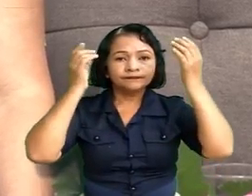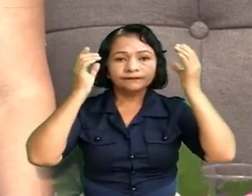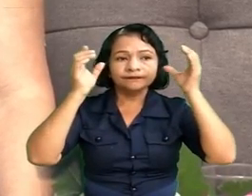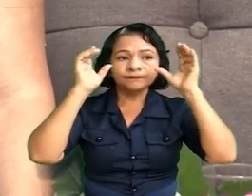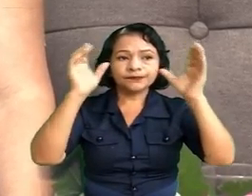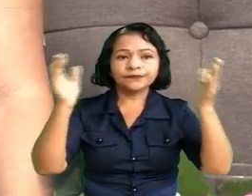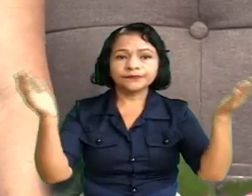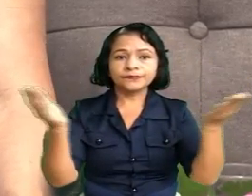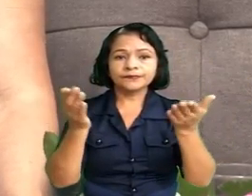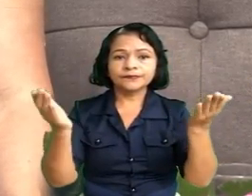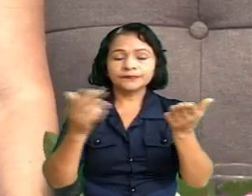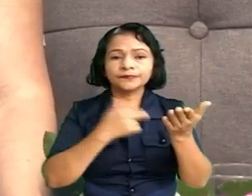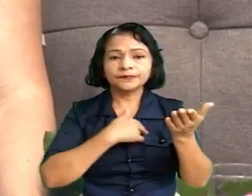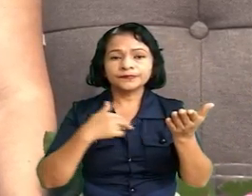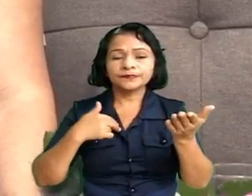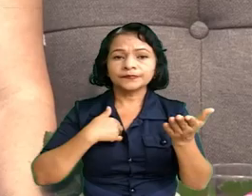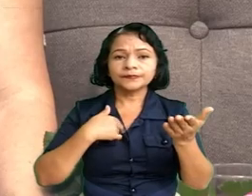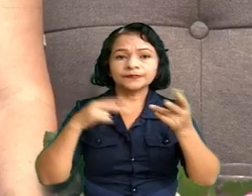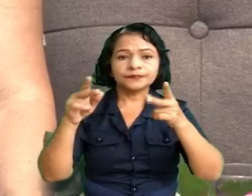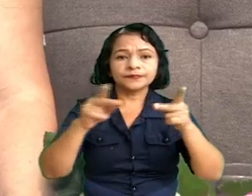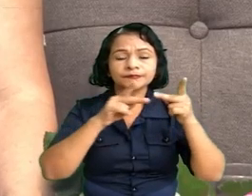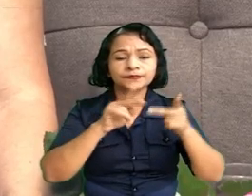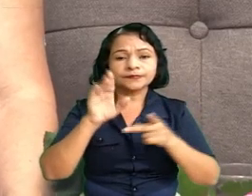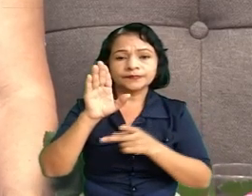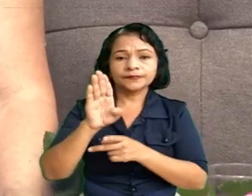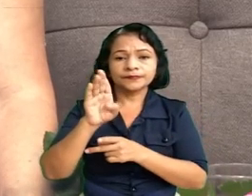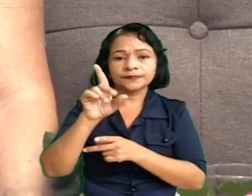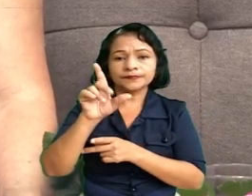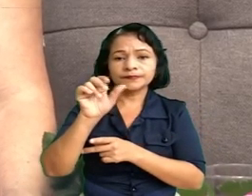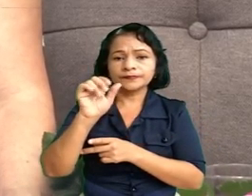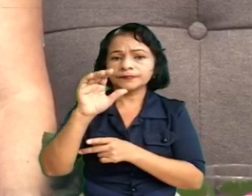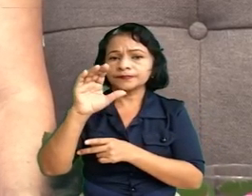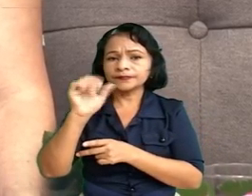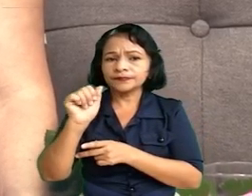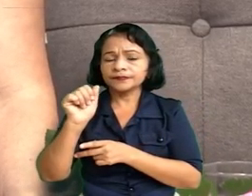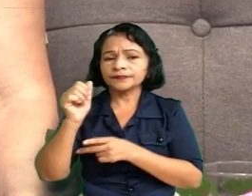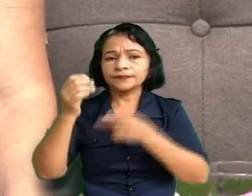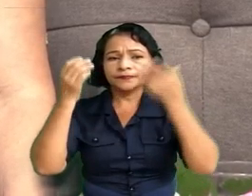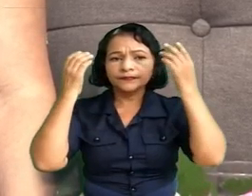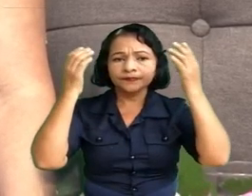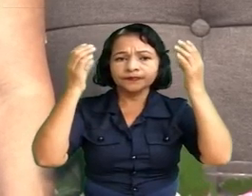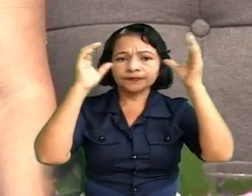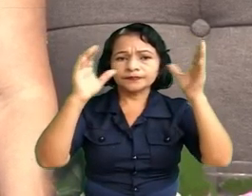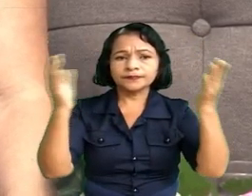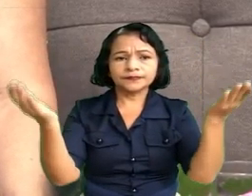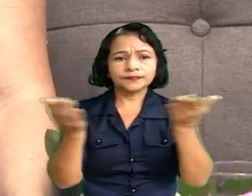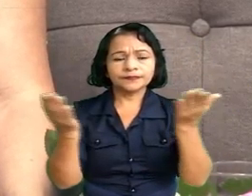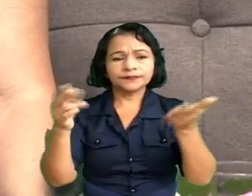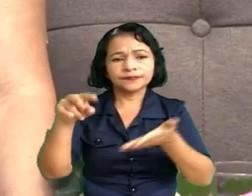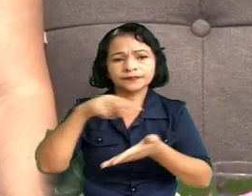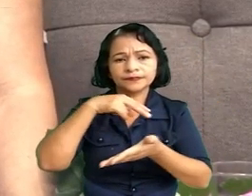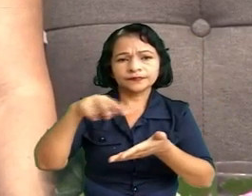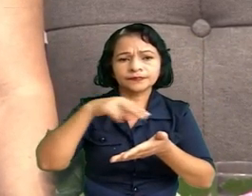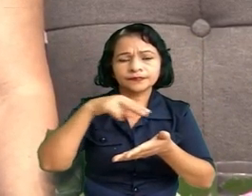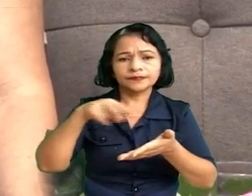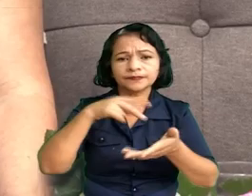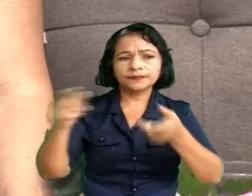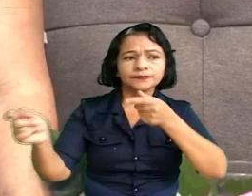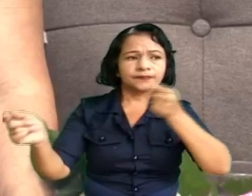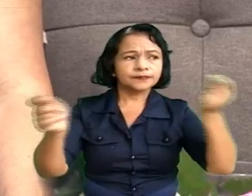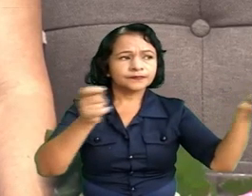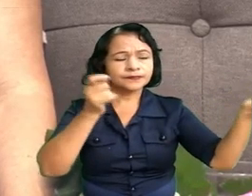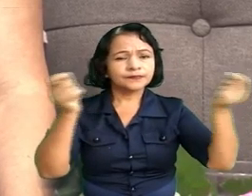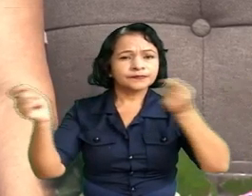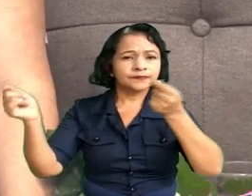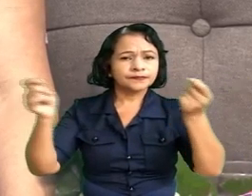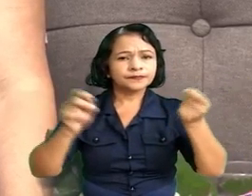Reconocer la gesta heroica de Blanquita también lo hacemos a través de la cultura. con bailes, promoviendo la mazurca del